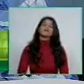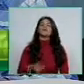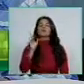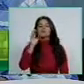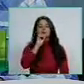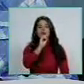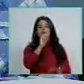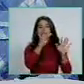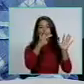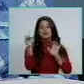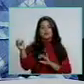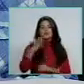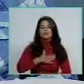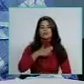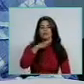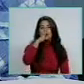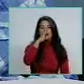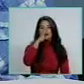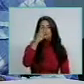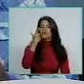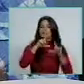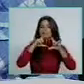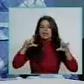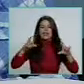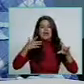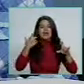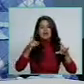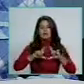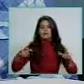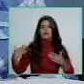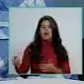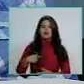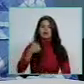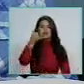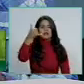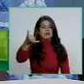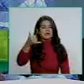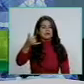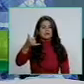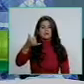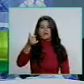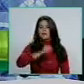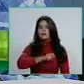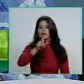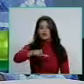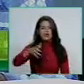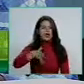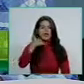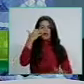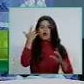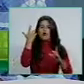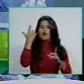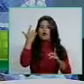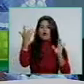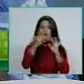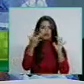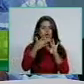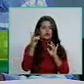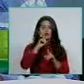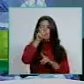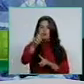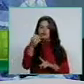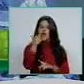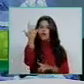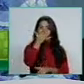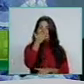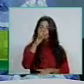el 0800 Mi Banco, que es una línea abierta que está abierta para la población para hacer algún tipo de consulta, igual si